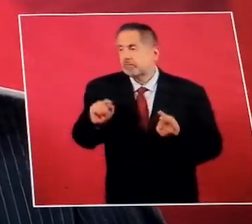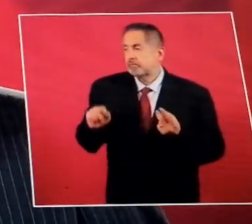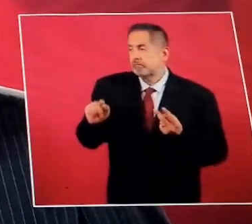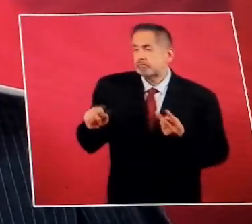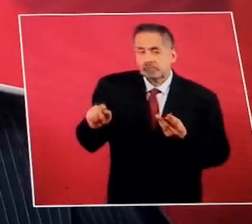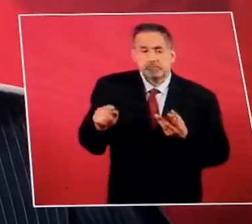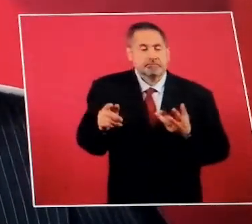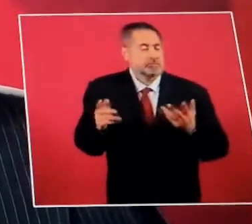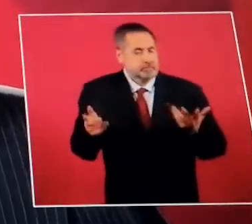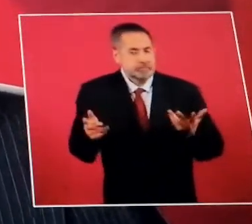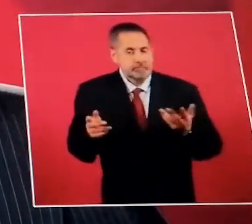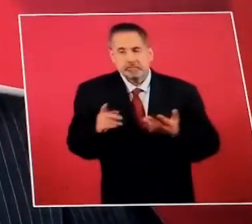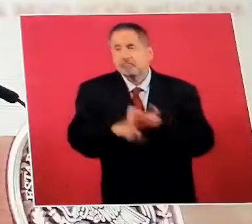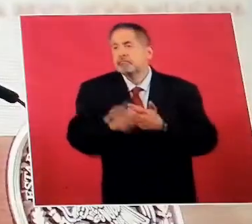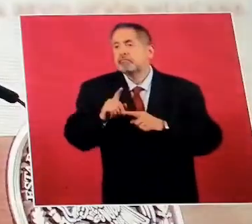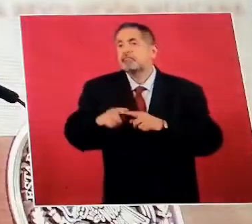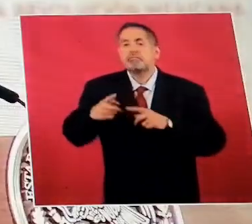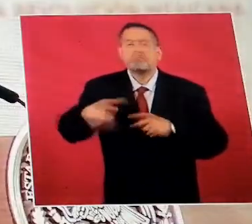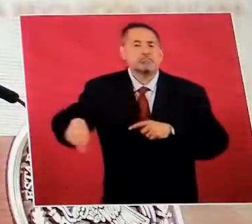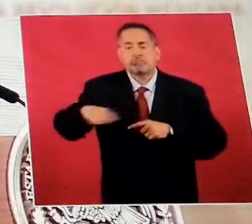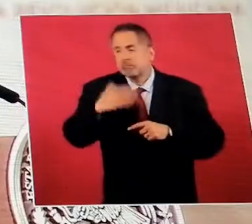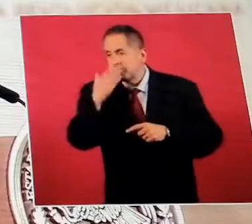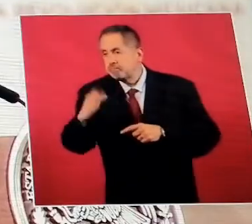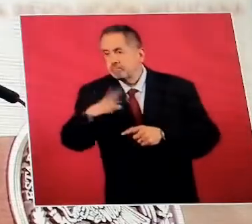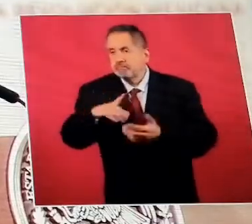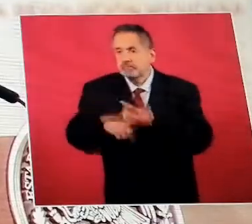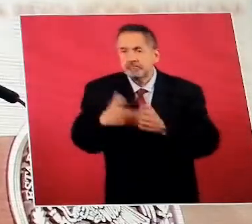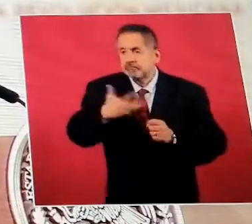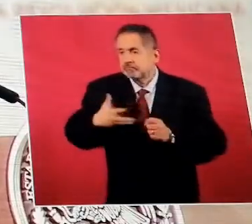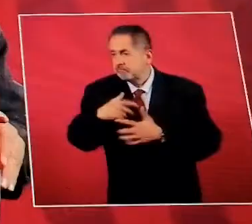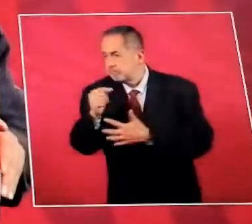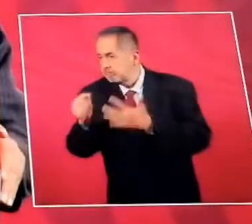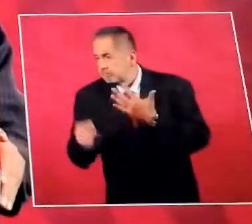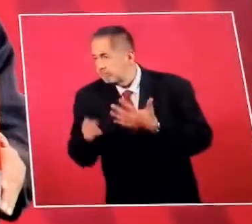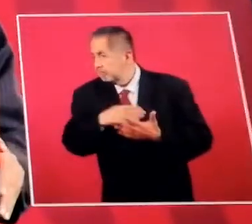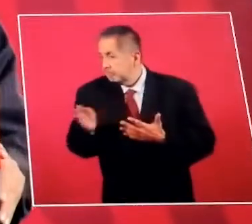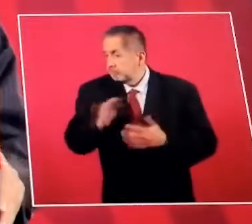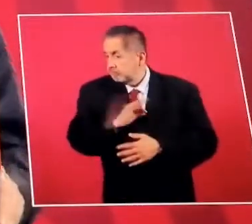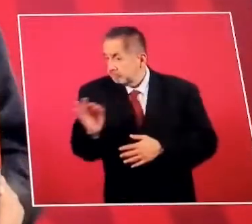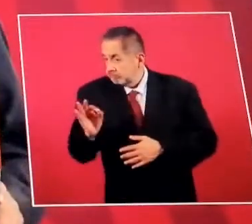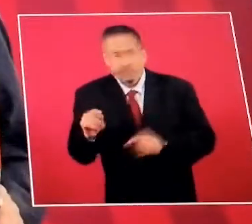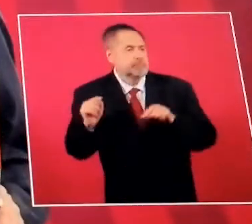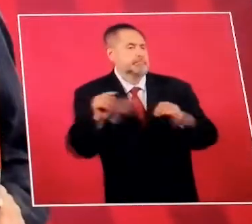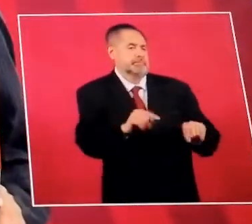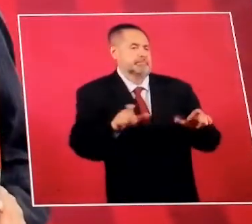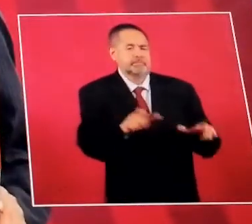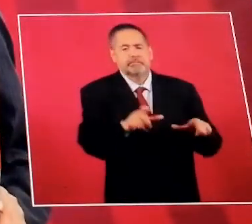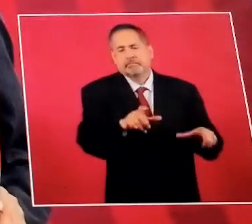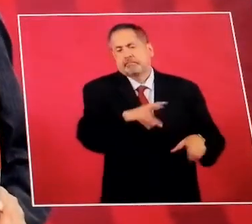elementos buenos con los que cuenta el Estado. Es